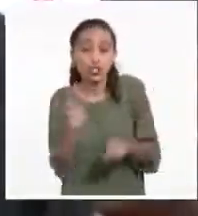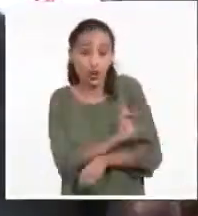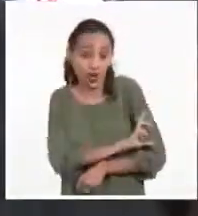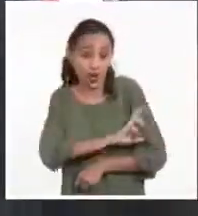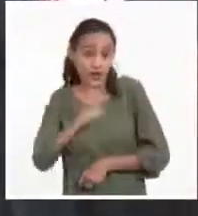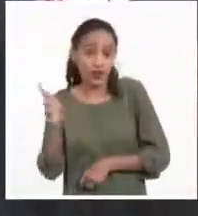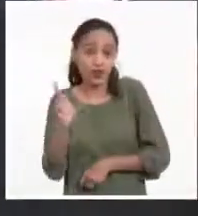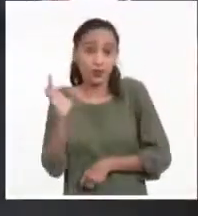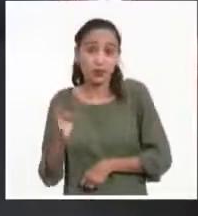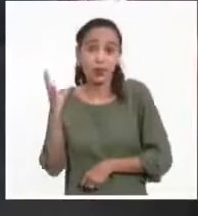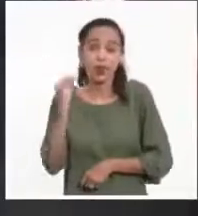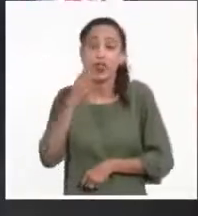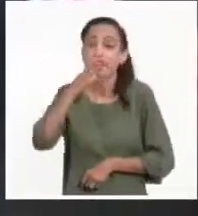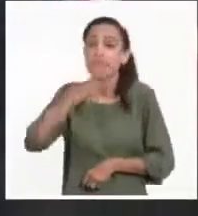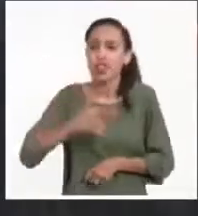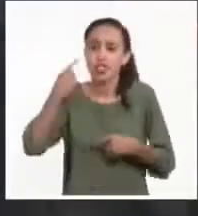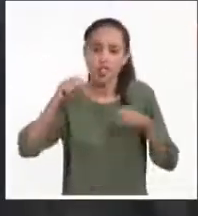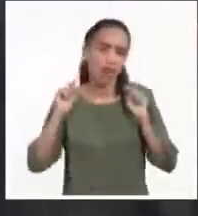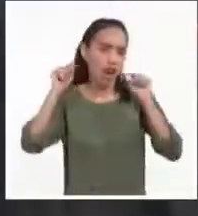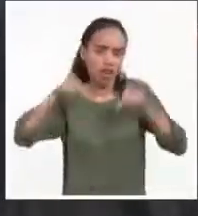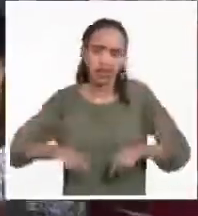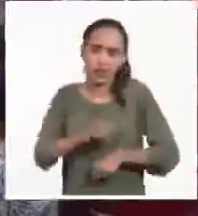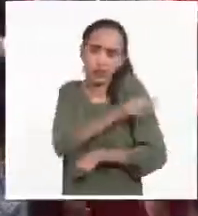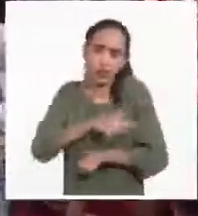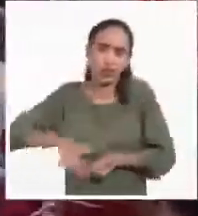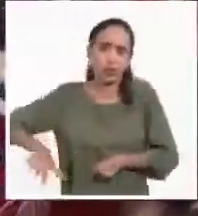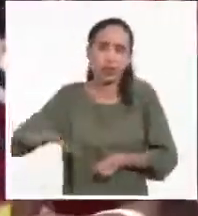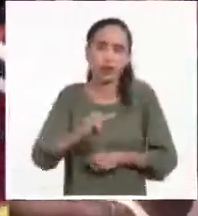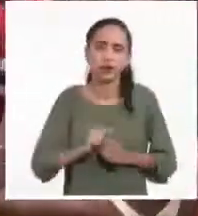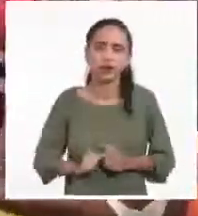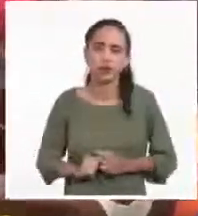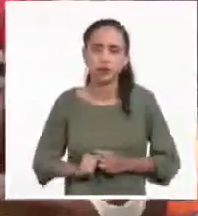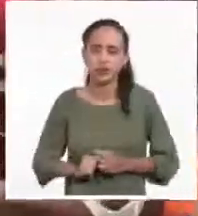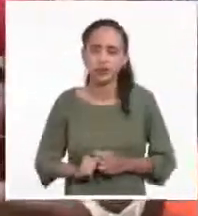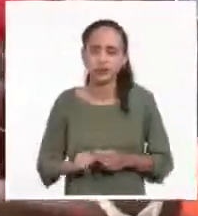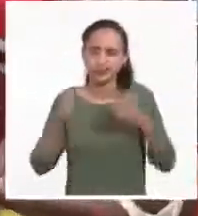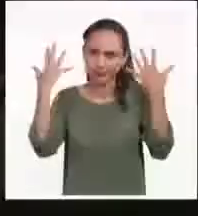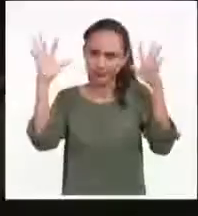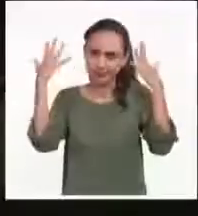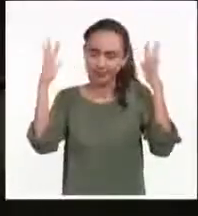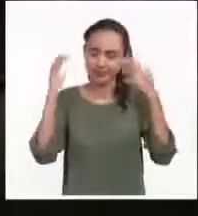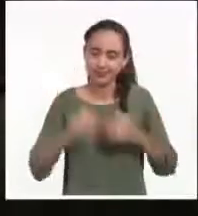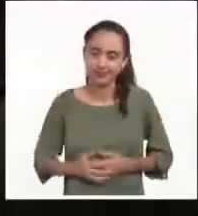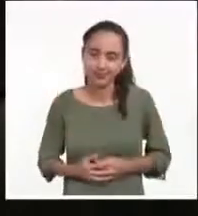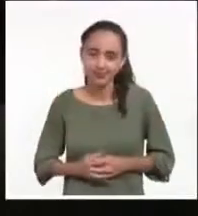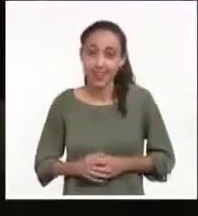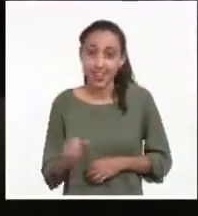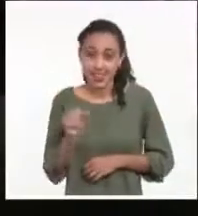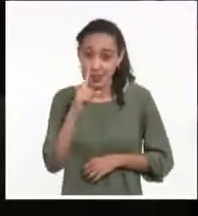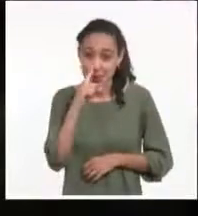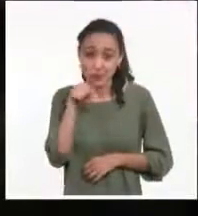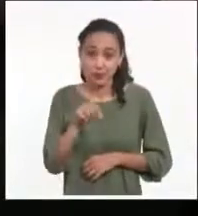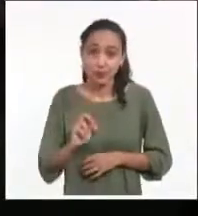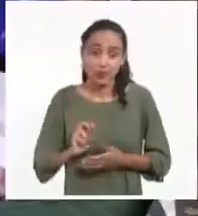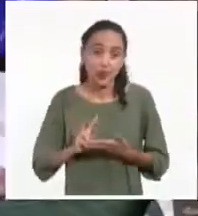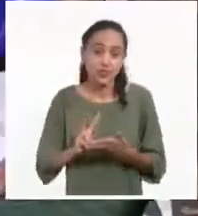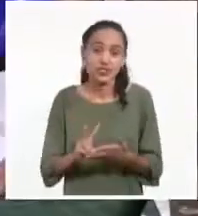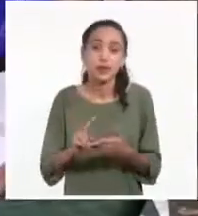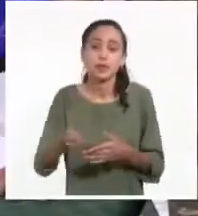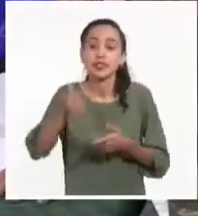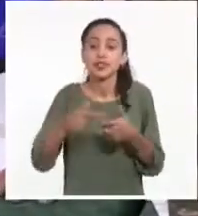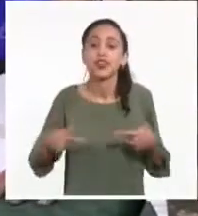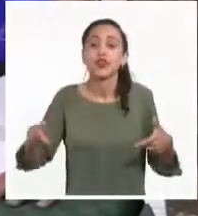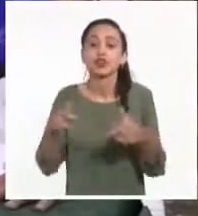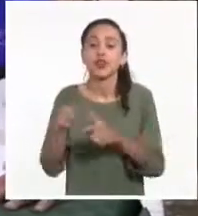planteó Cambiar Fidel, tiene que seguir presente en este pueblo. Ahí. Al final del recorrido, el presidente del Consejo de